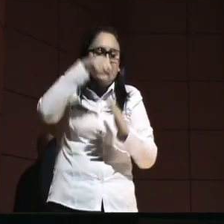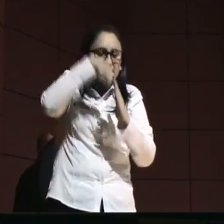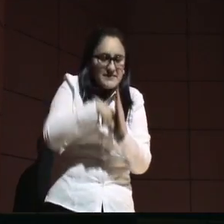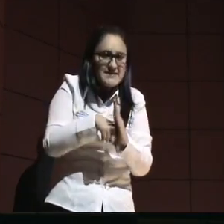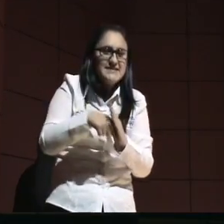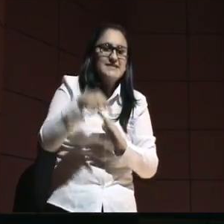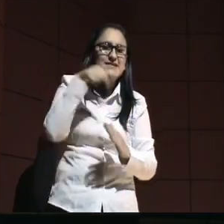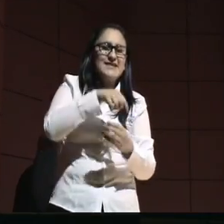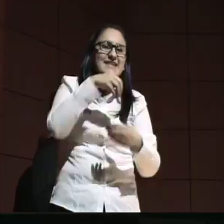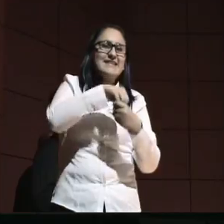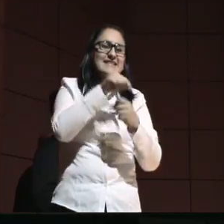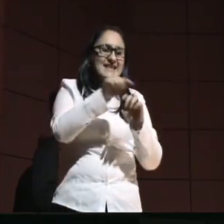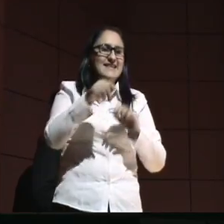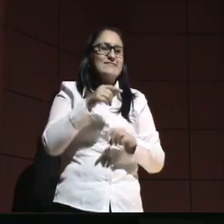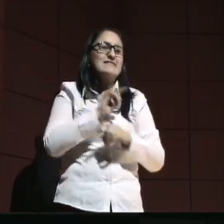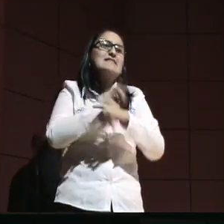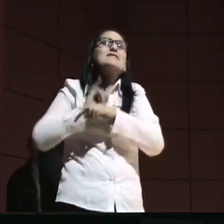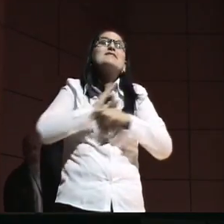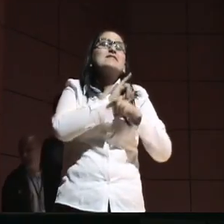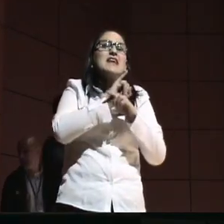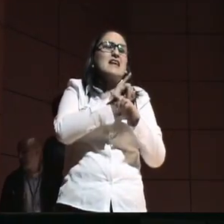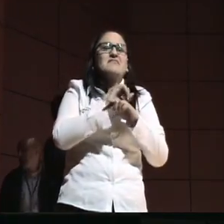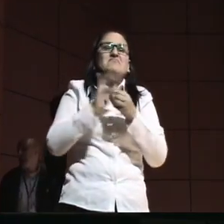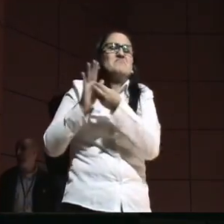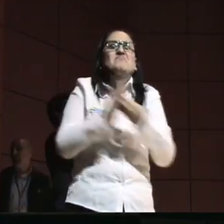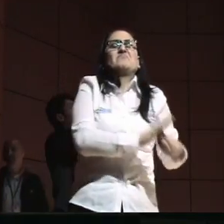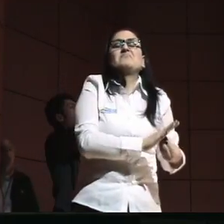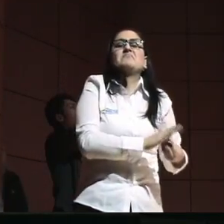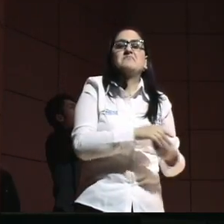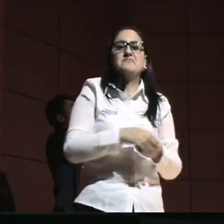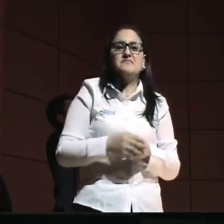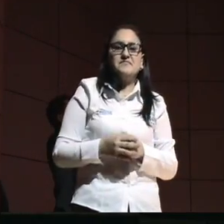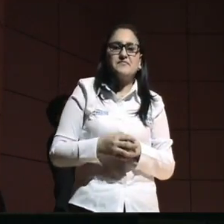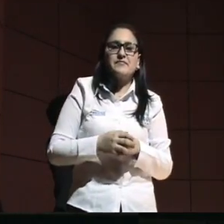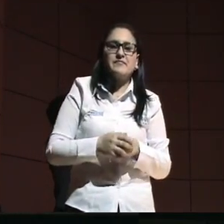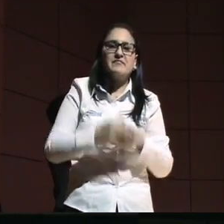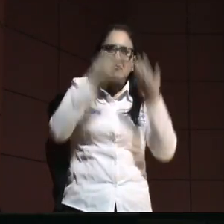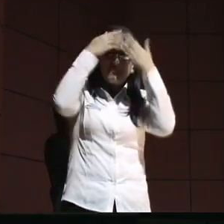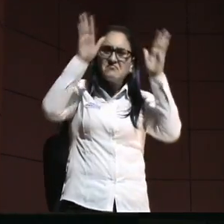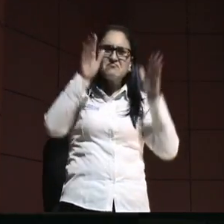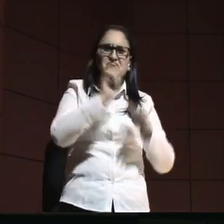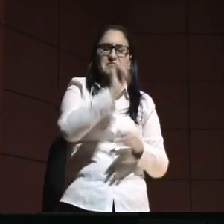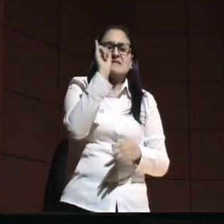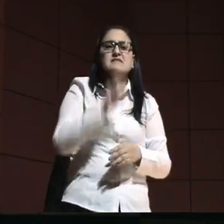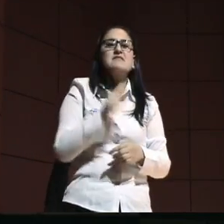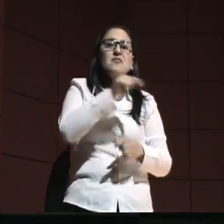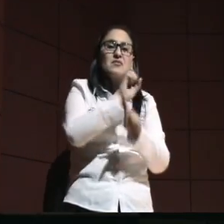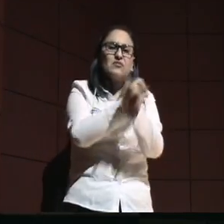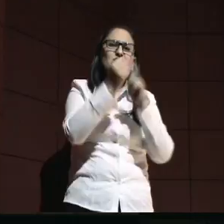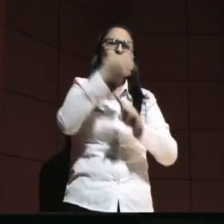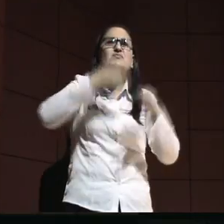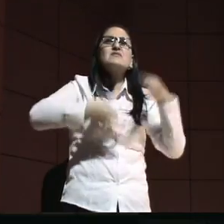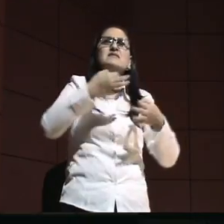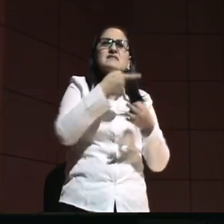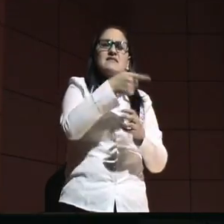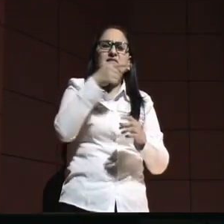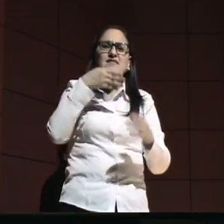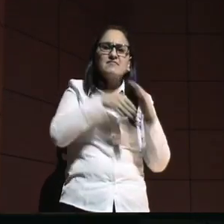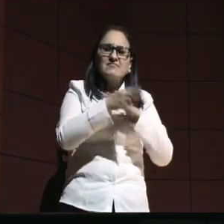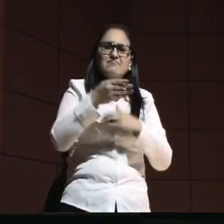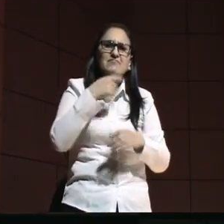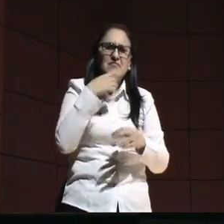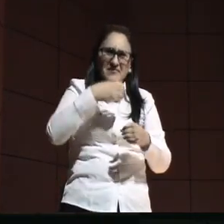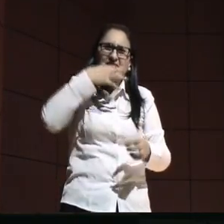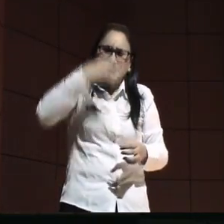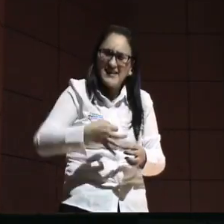de una institucionalidad excluyente y antidemocrática, generándose una injusticia social que va a impedir de manera plena